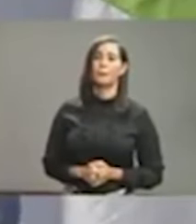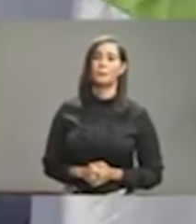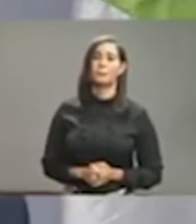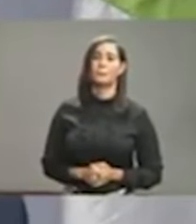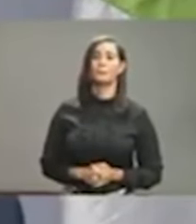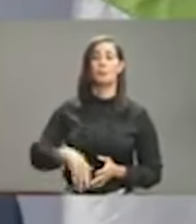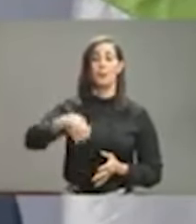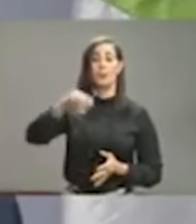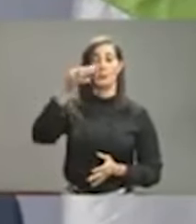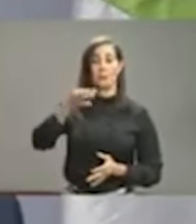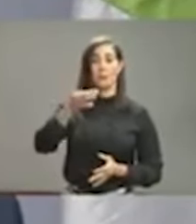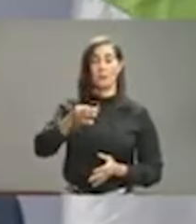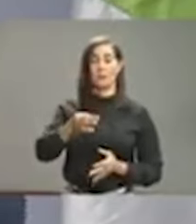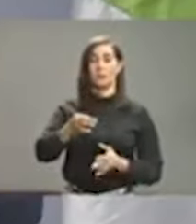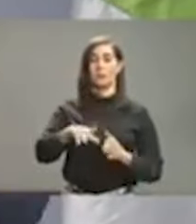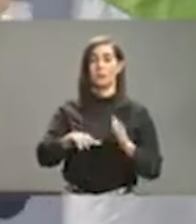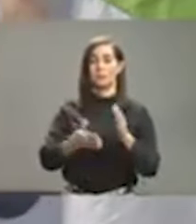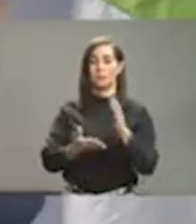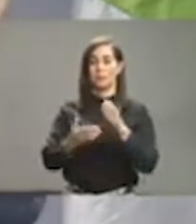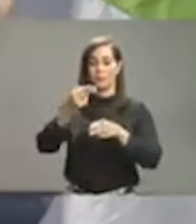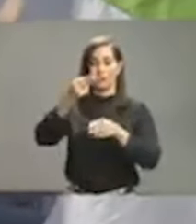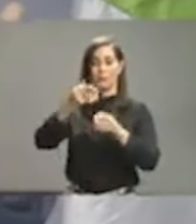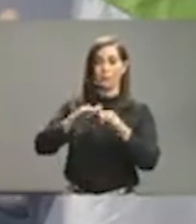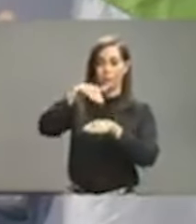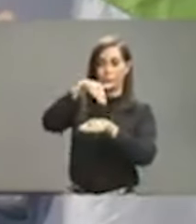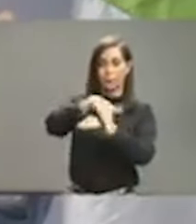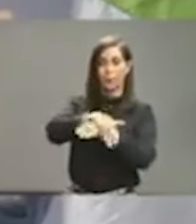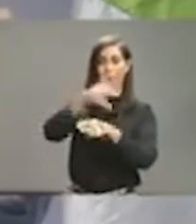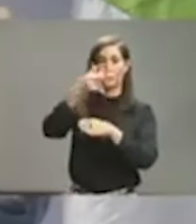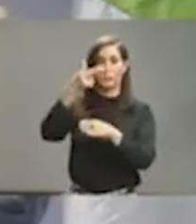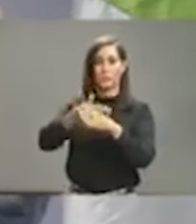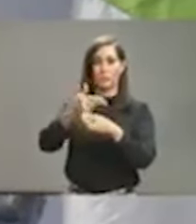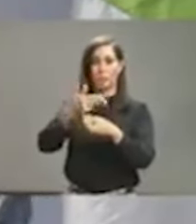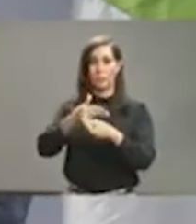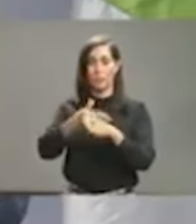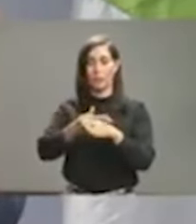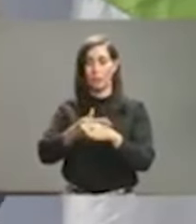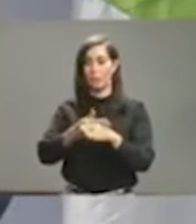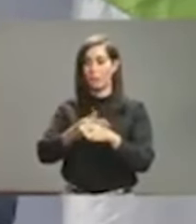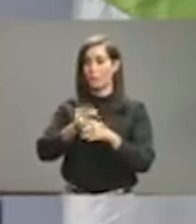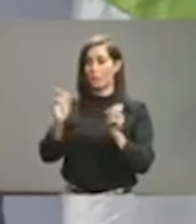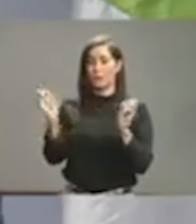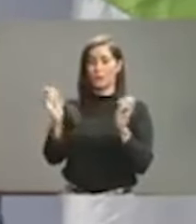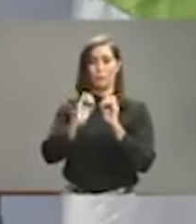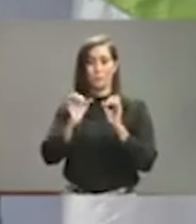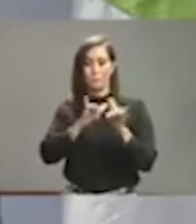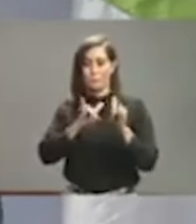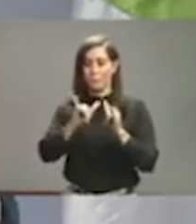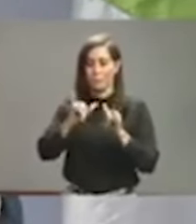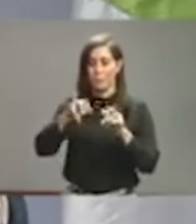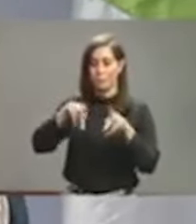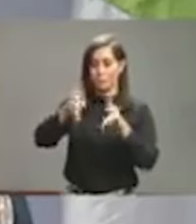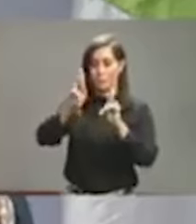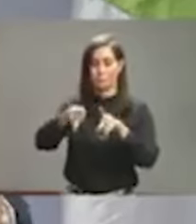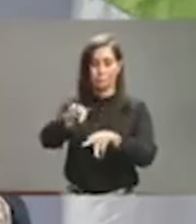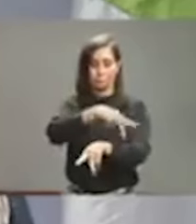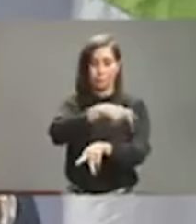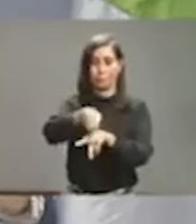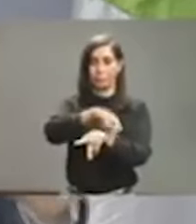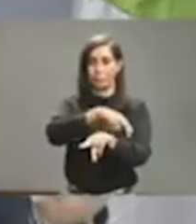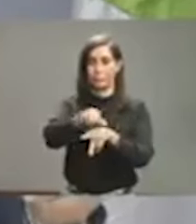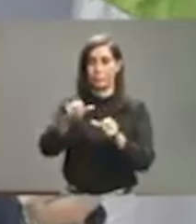Tenemos toque de queda en la noche y aún así hay presos permanentes. Entonces, en el día seguimos una